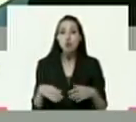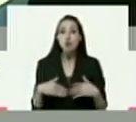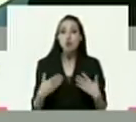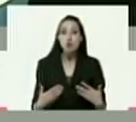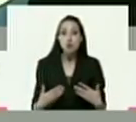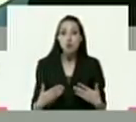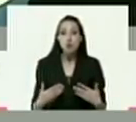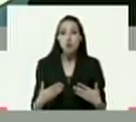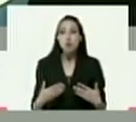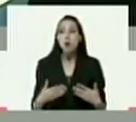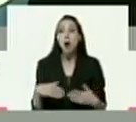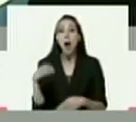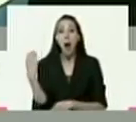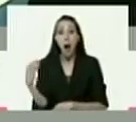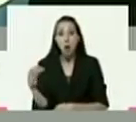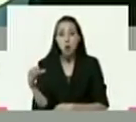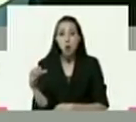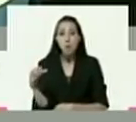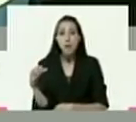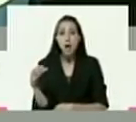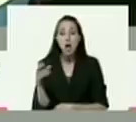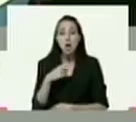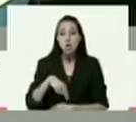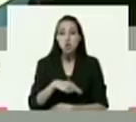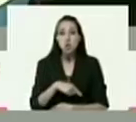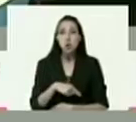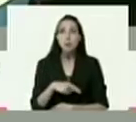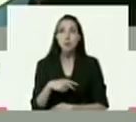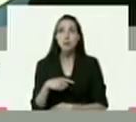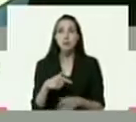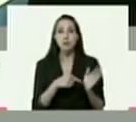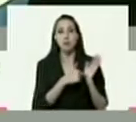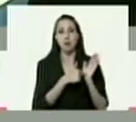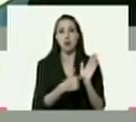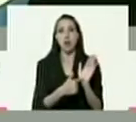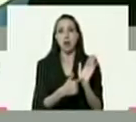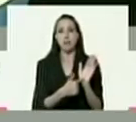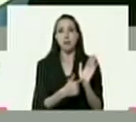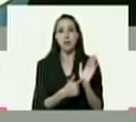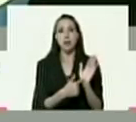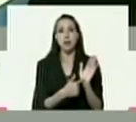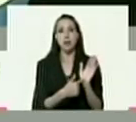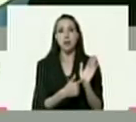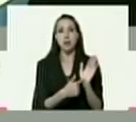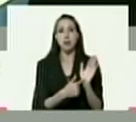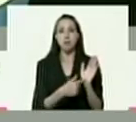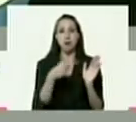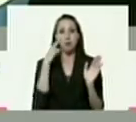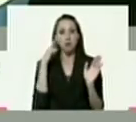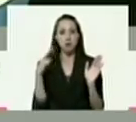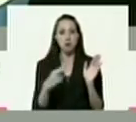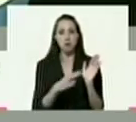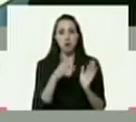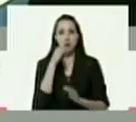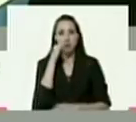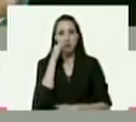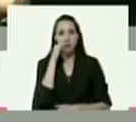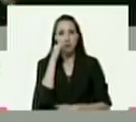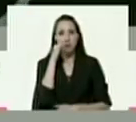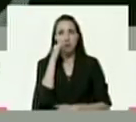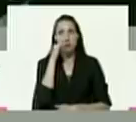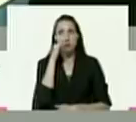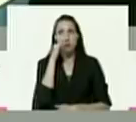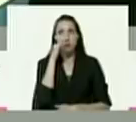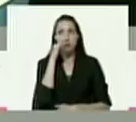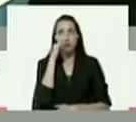pelos y señales. Yo aquí, no sé si estas láminas pudiese mostrarlas, aunque pasa es que es poco legible que yo